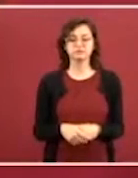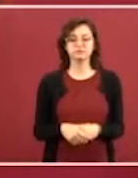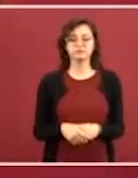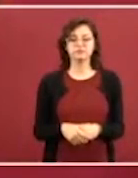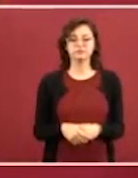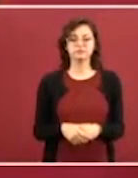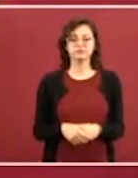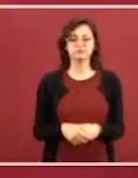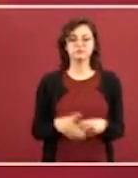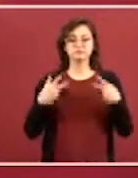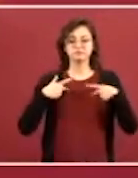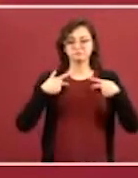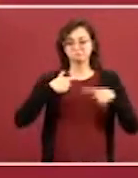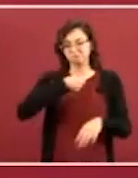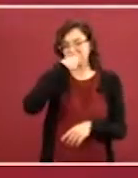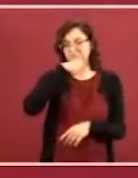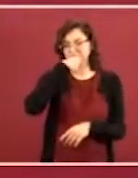persona adulta mayor.